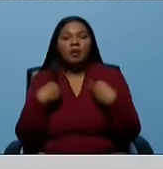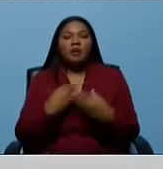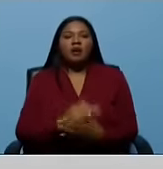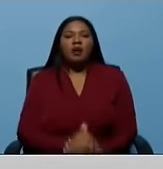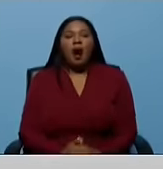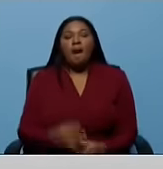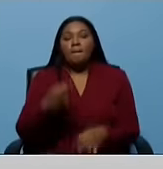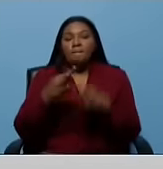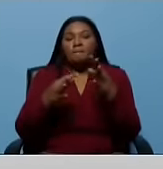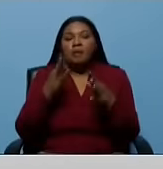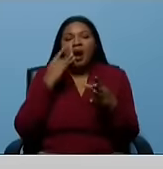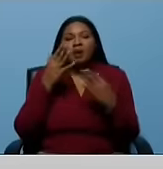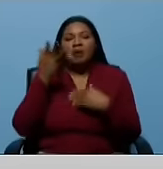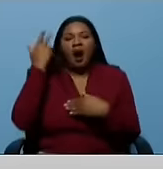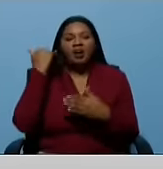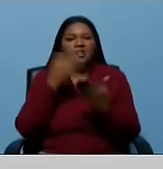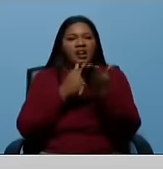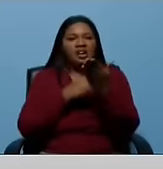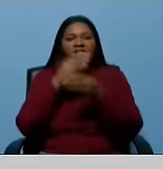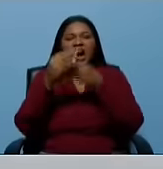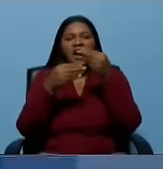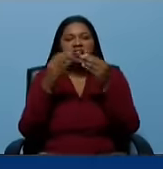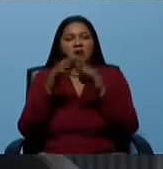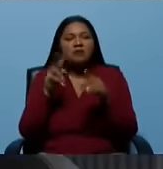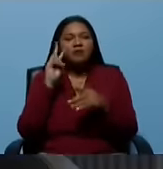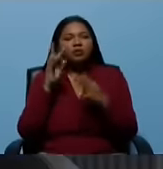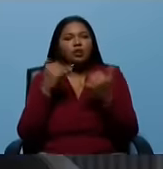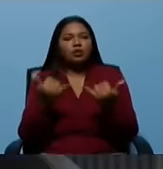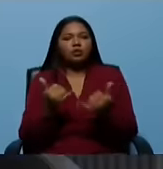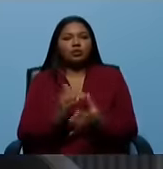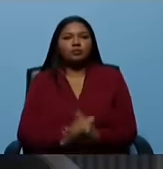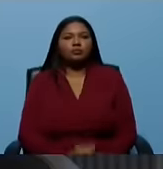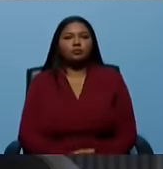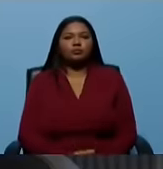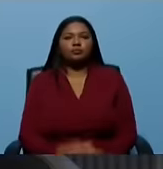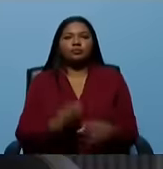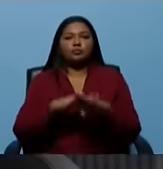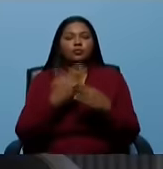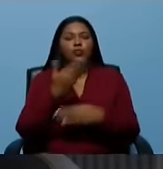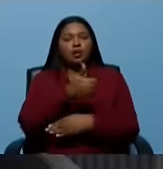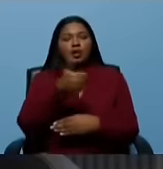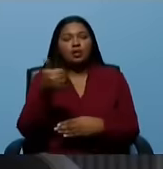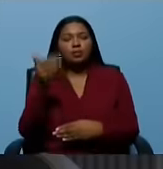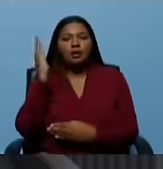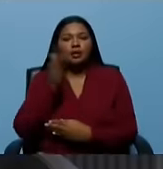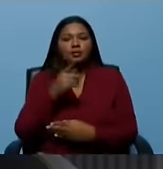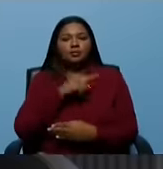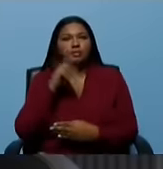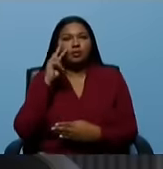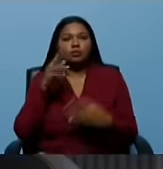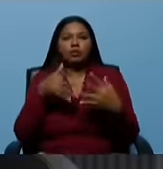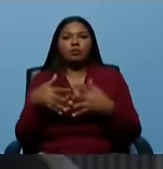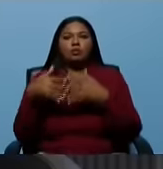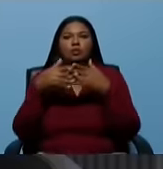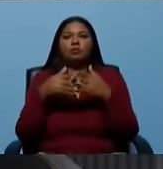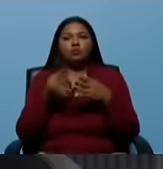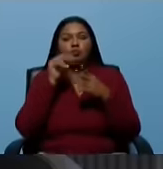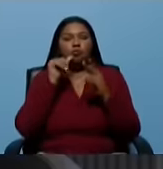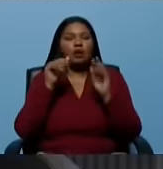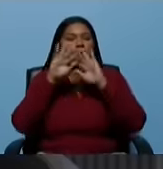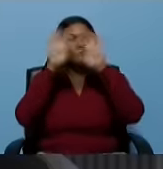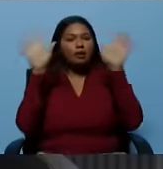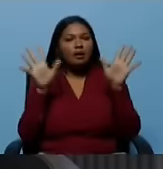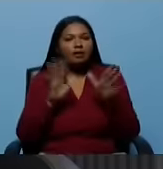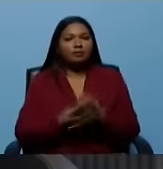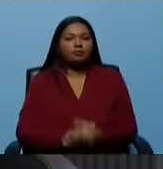las décadas anteriores no lo habíamos visto porque La amenaza desde el punto de vista norteamericano no estaba tan Clara